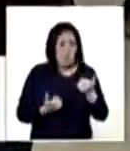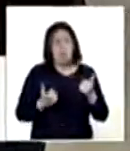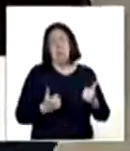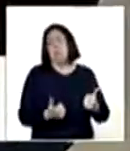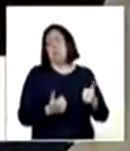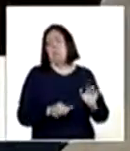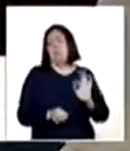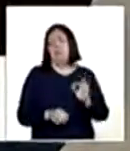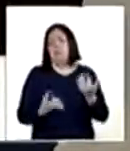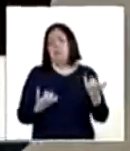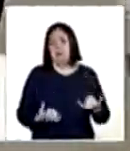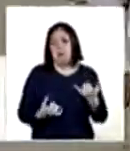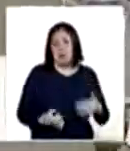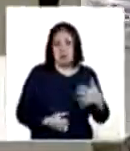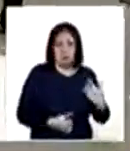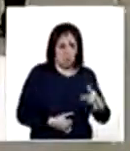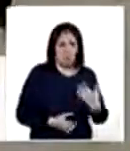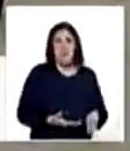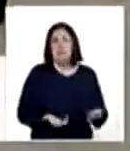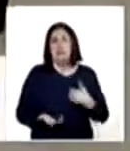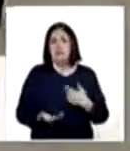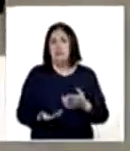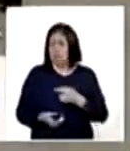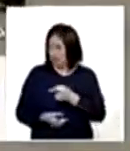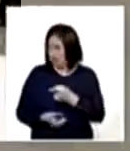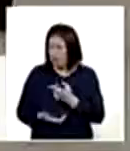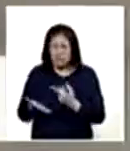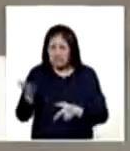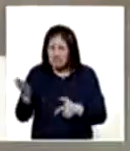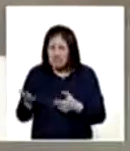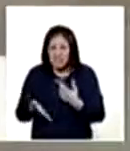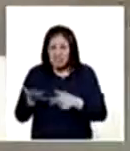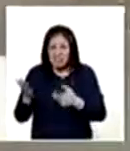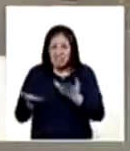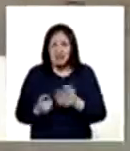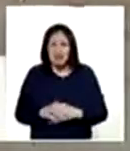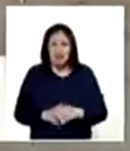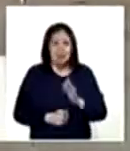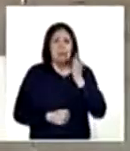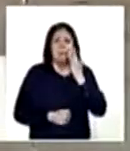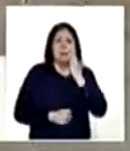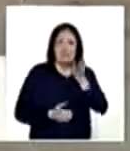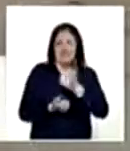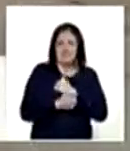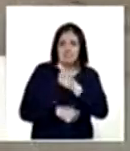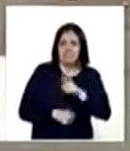verdad que hoy día he batido récord, como vuelvo a repetir. ¿Ha batido récord? ¿Has batido récord en qué? Oh, mamá, te quiero, mamá.